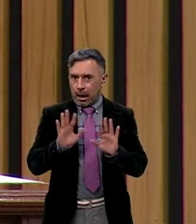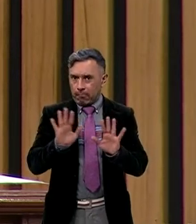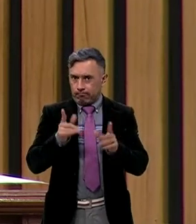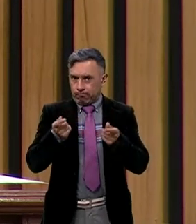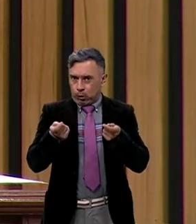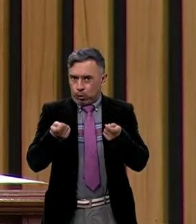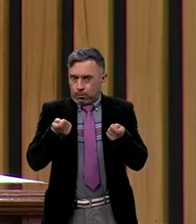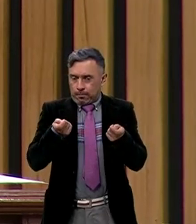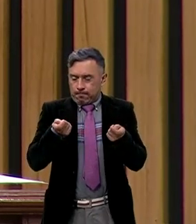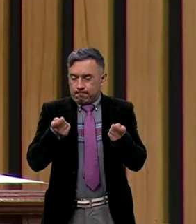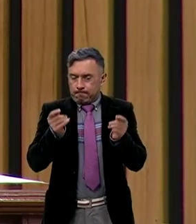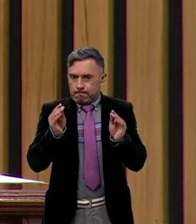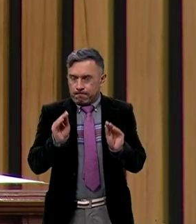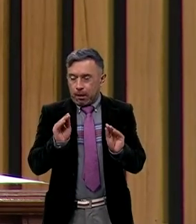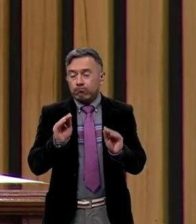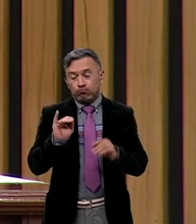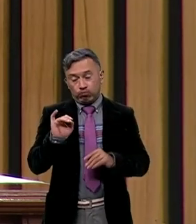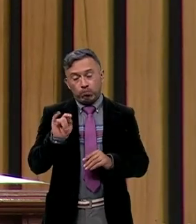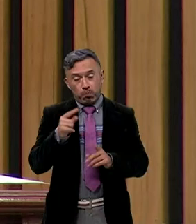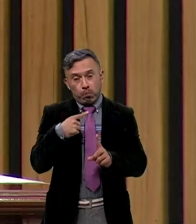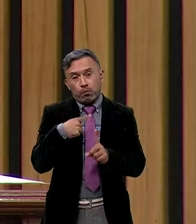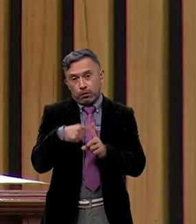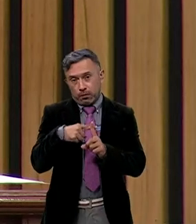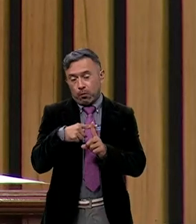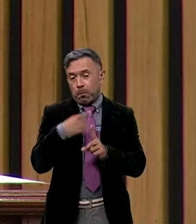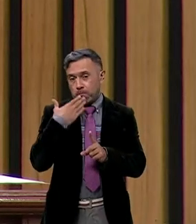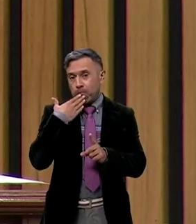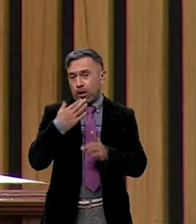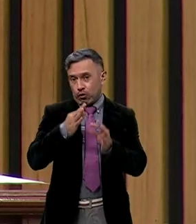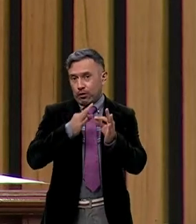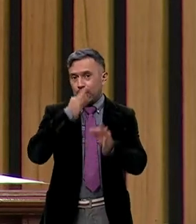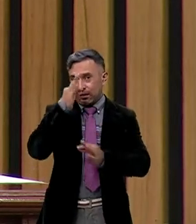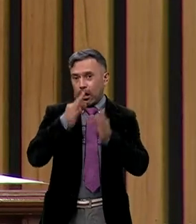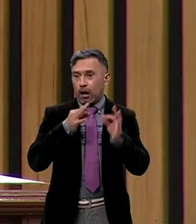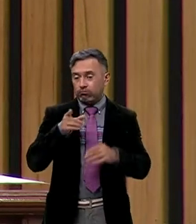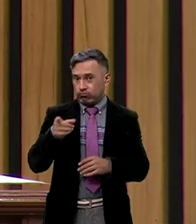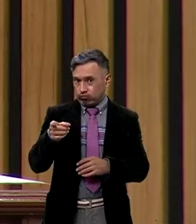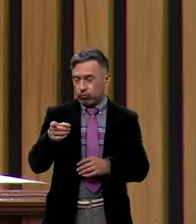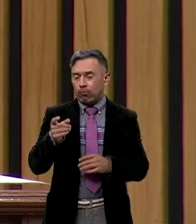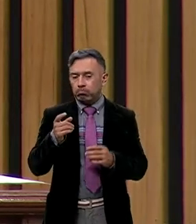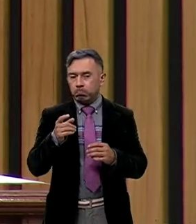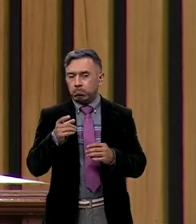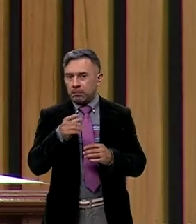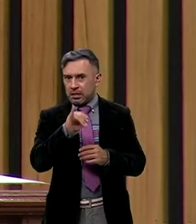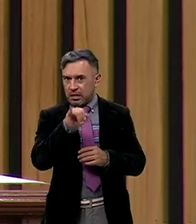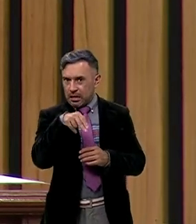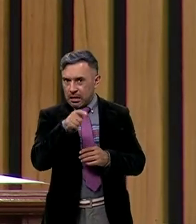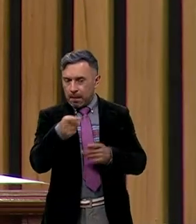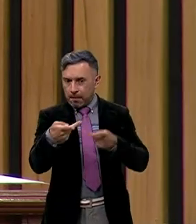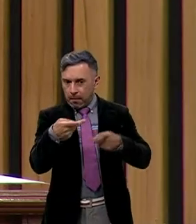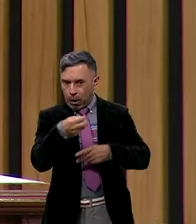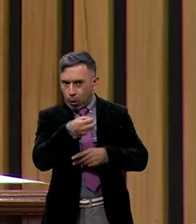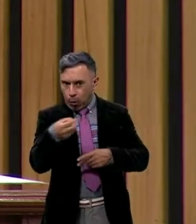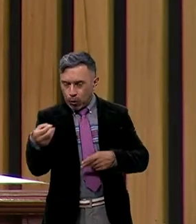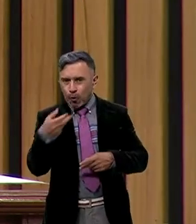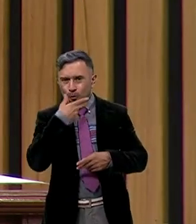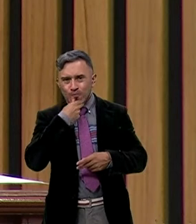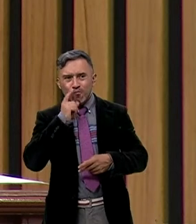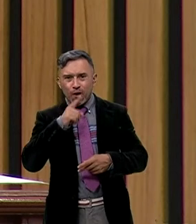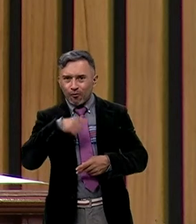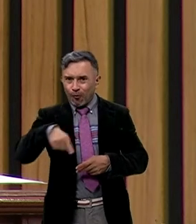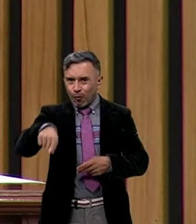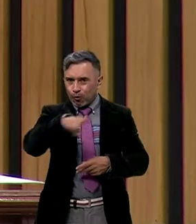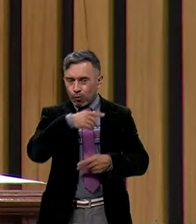si se reconozca y se ponga en su justa dimensión lo que ha significado para todas y todos